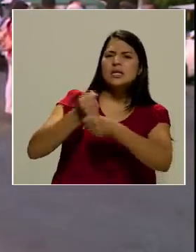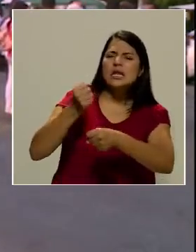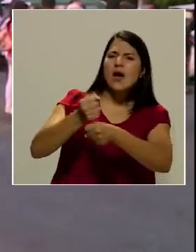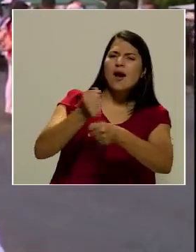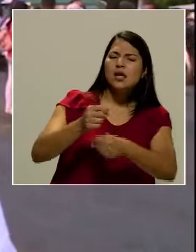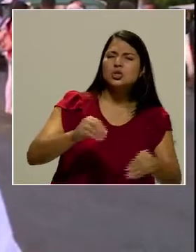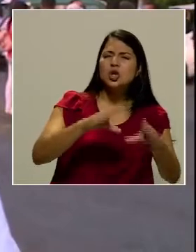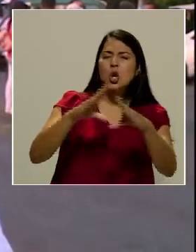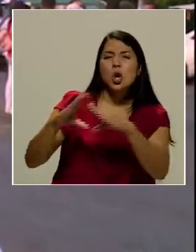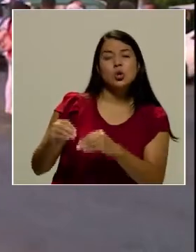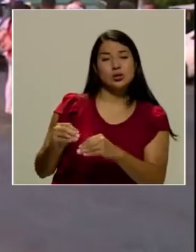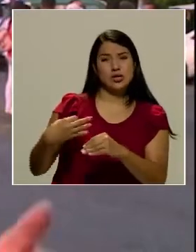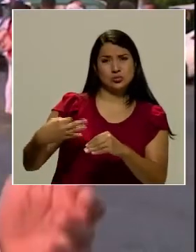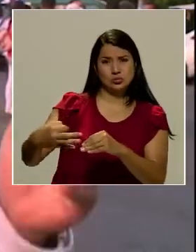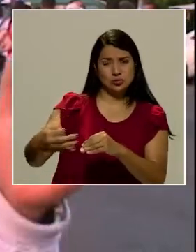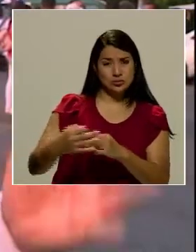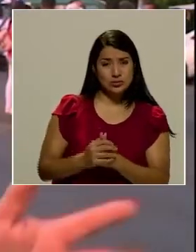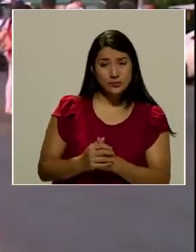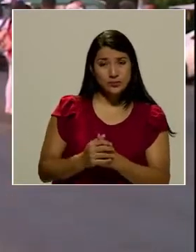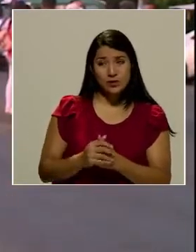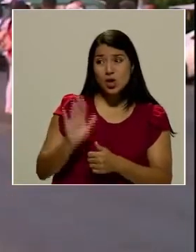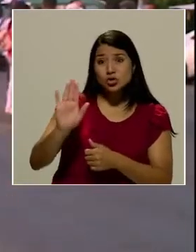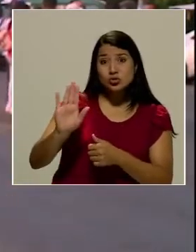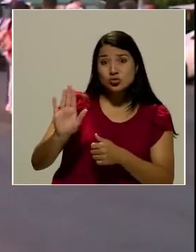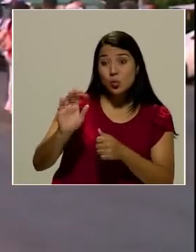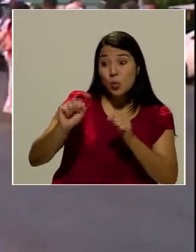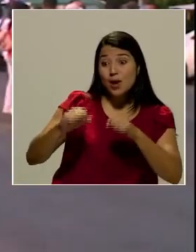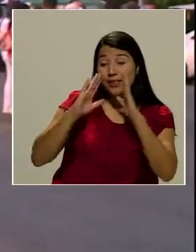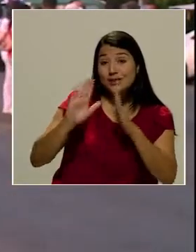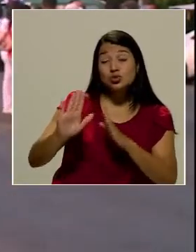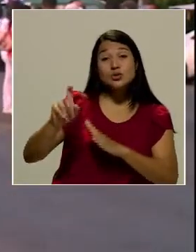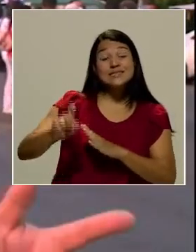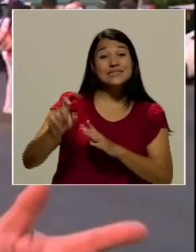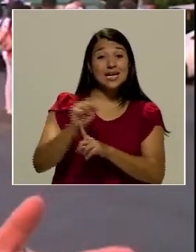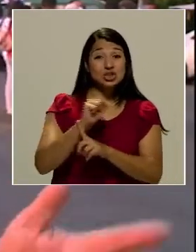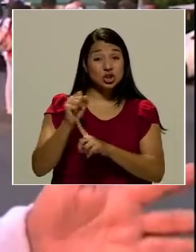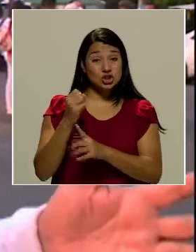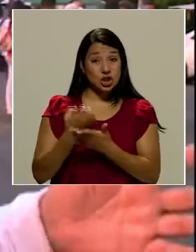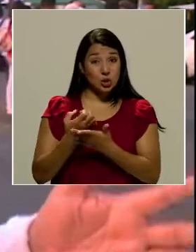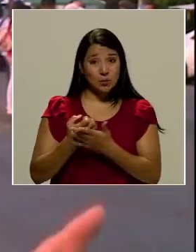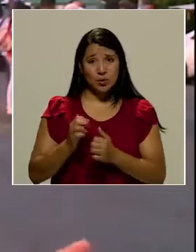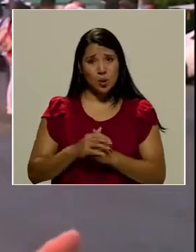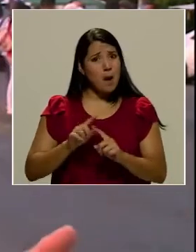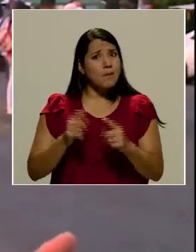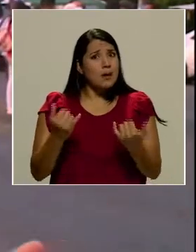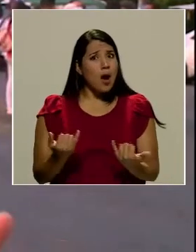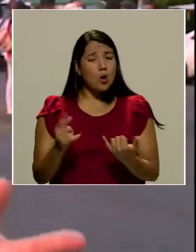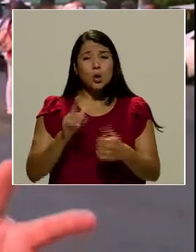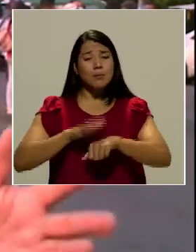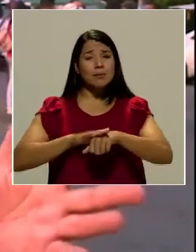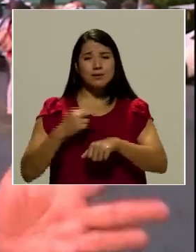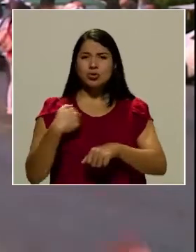sustento diario, sus necesidades socioeconómicas de ahí. Pero hoy en día no nos dejan trabajar o